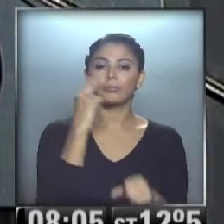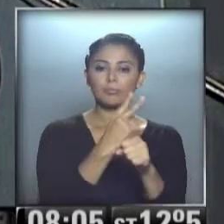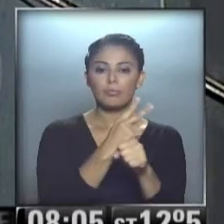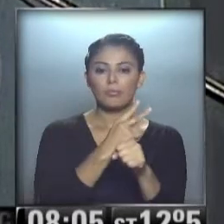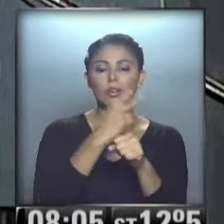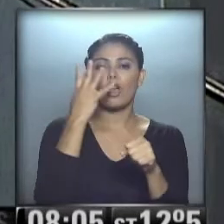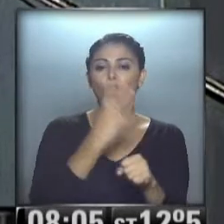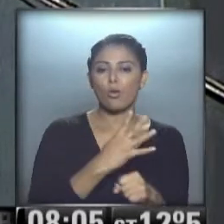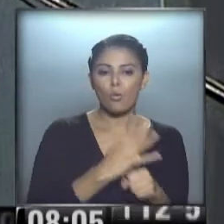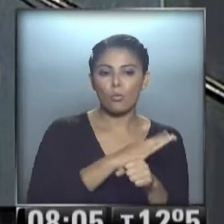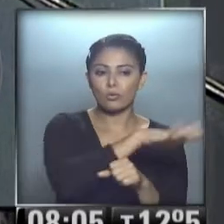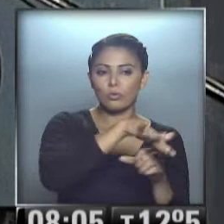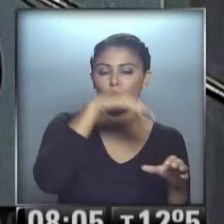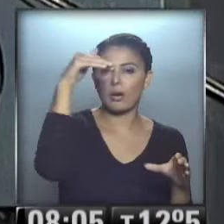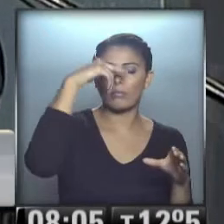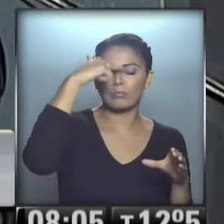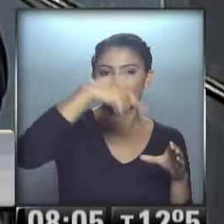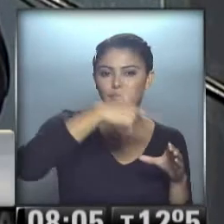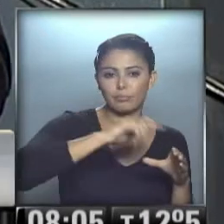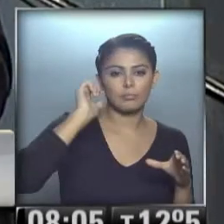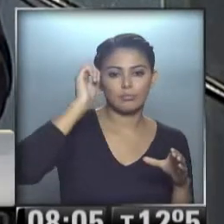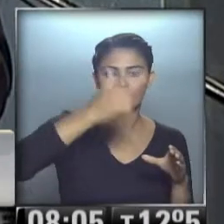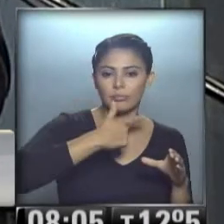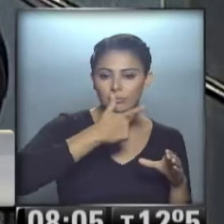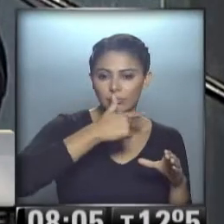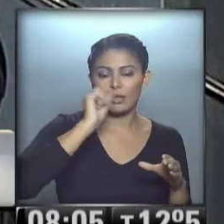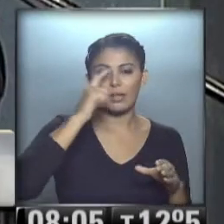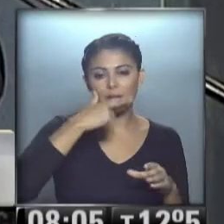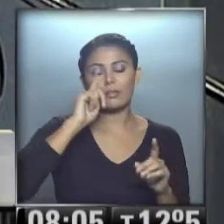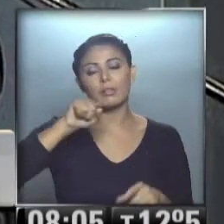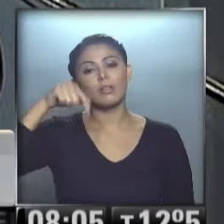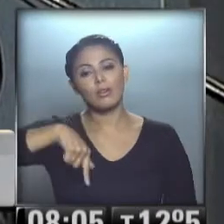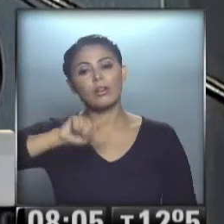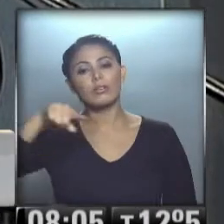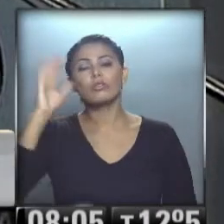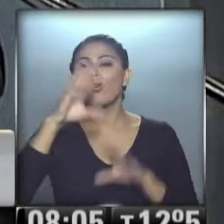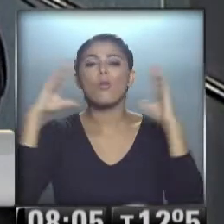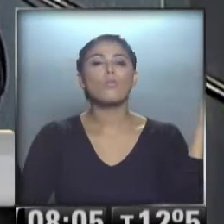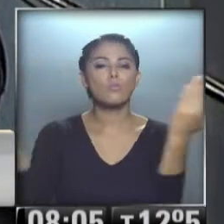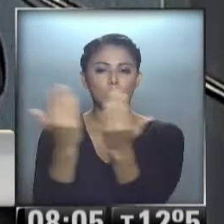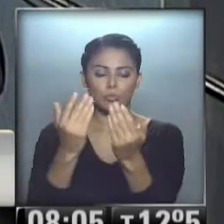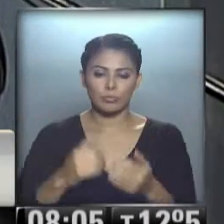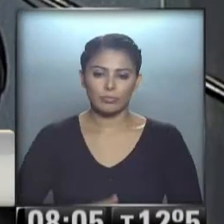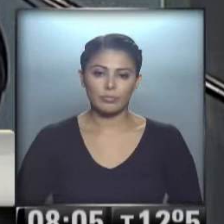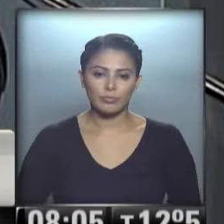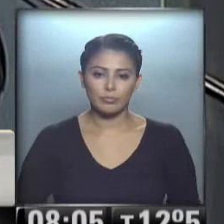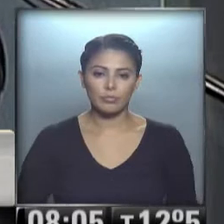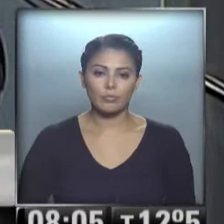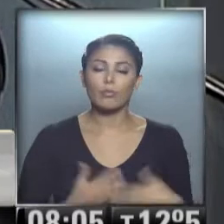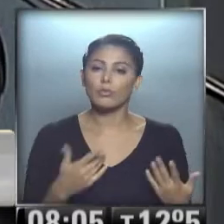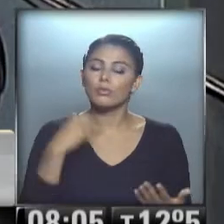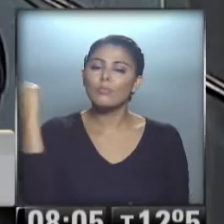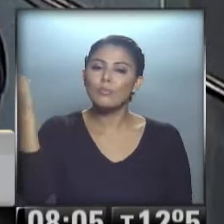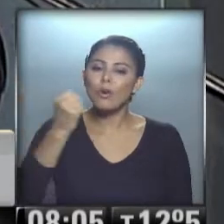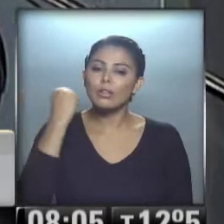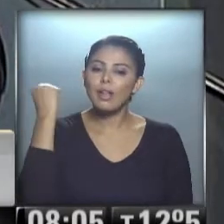cuarta reserva respectivamente de shale gas y shale oil en el mundo. Por lo tanto, es muy